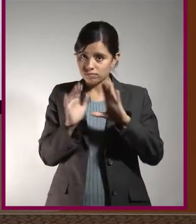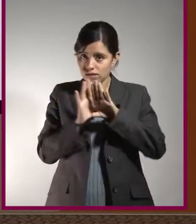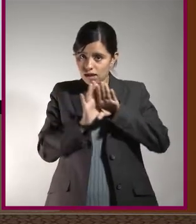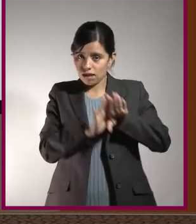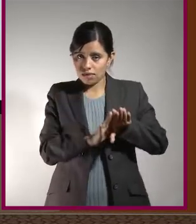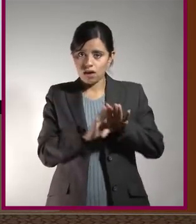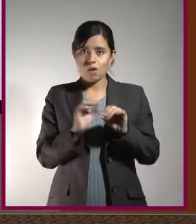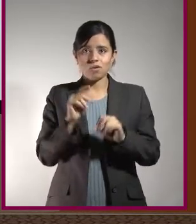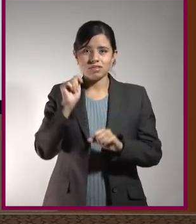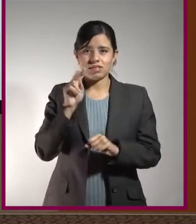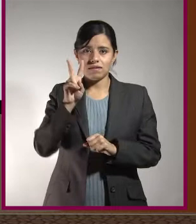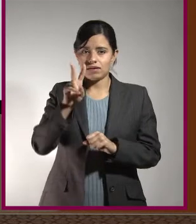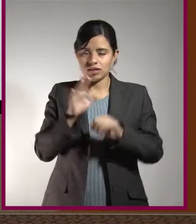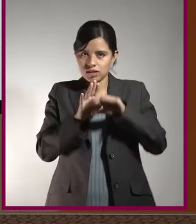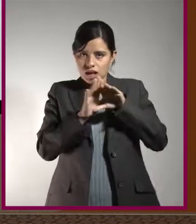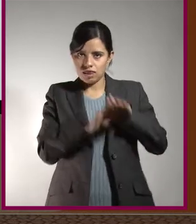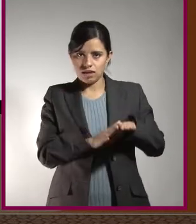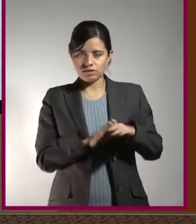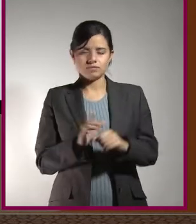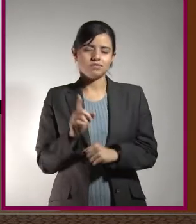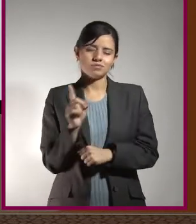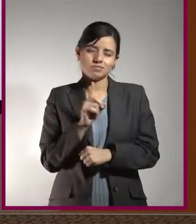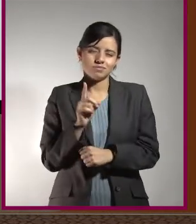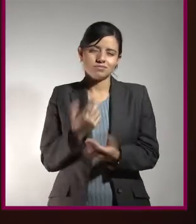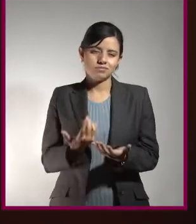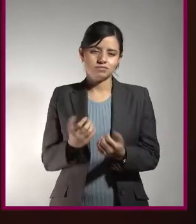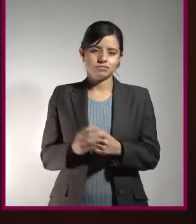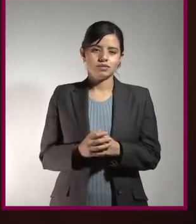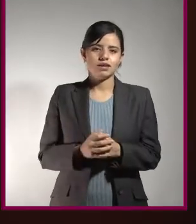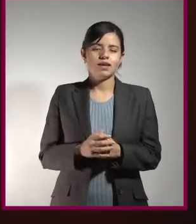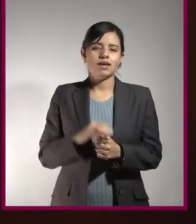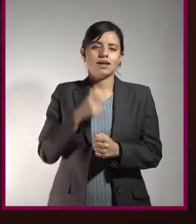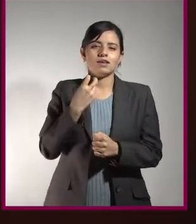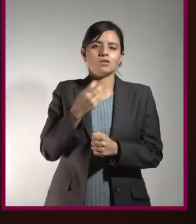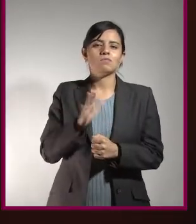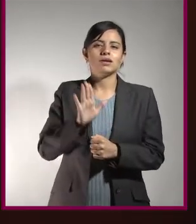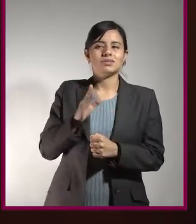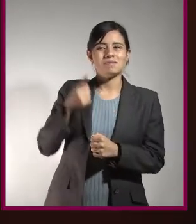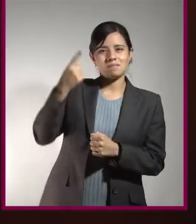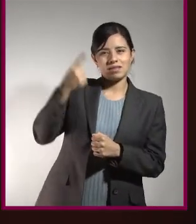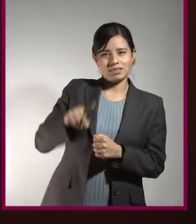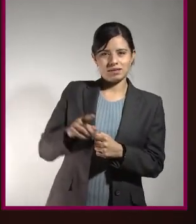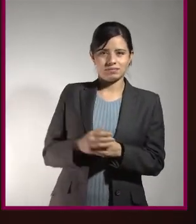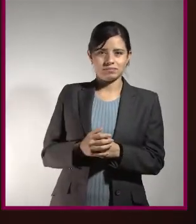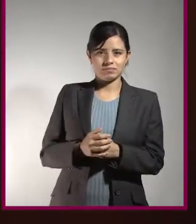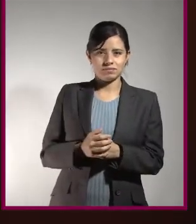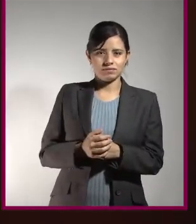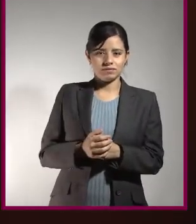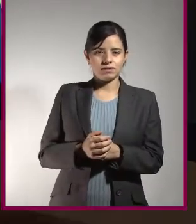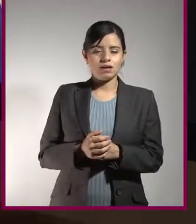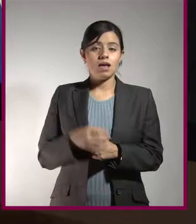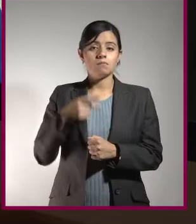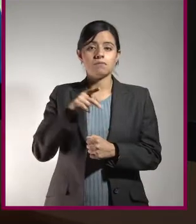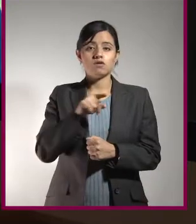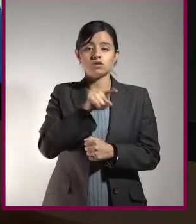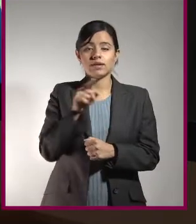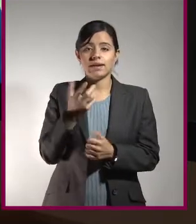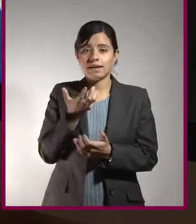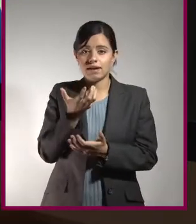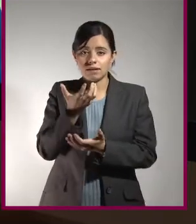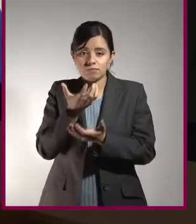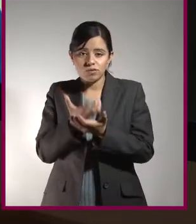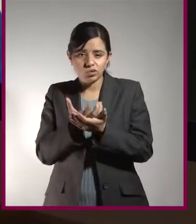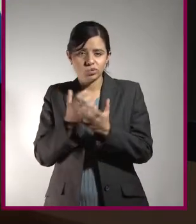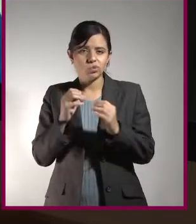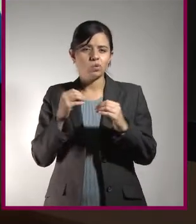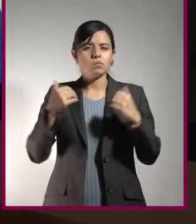la televisión, porque también entonces se convierte otra vez en cierto tipo de mandatos, ¿no? Claro. Finalmente, con el reposo y con